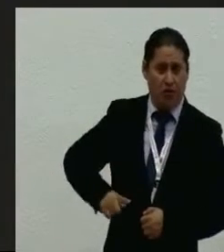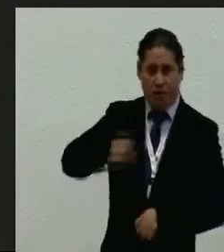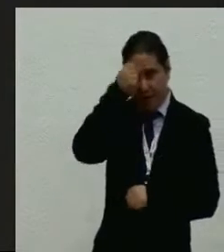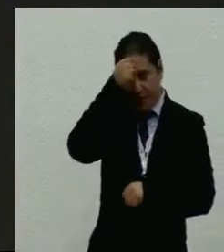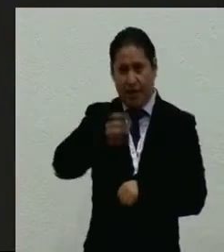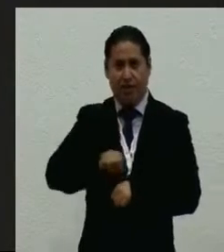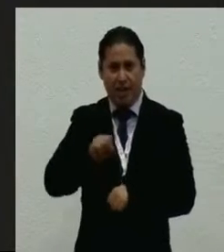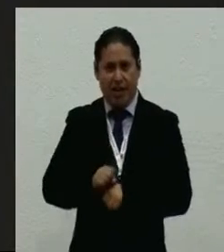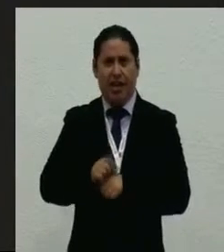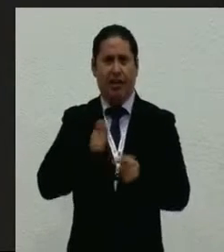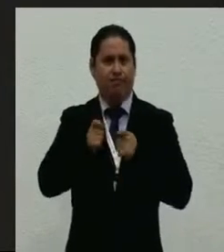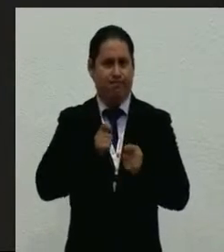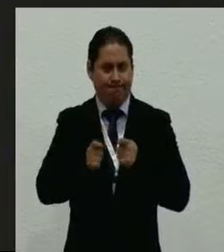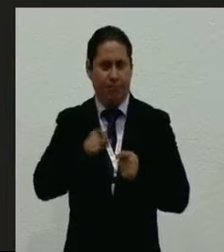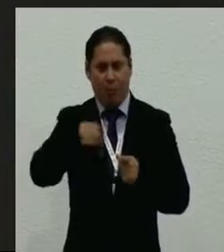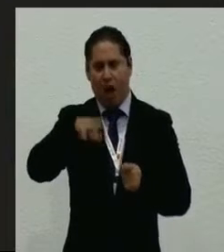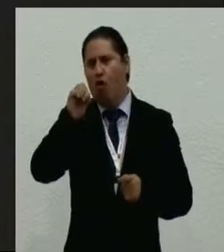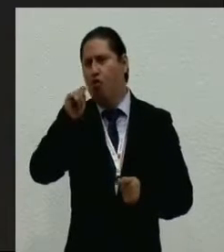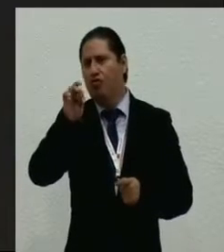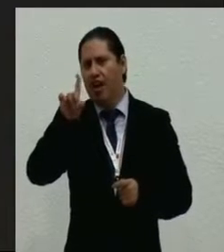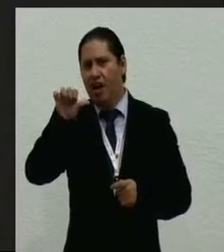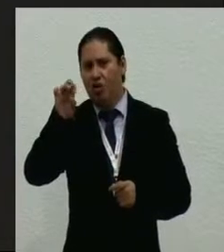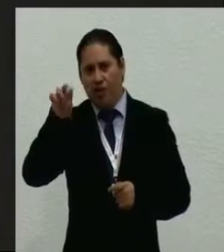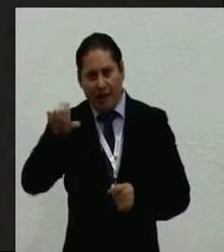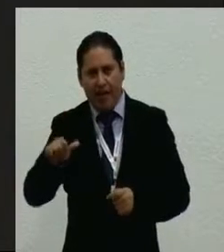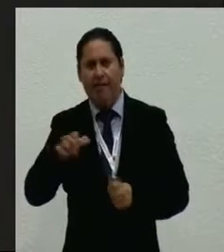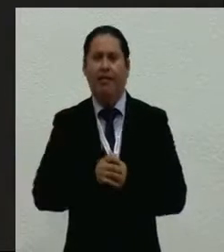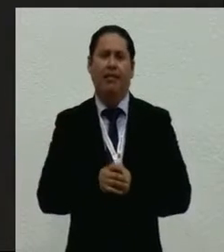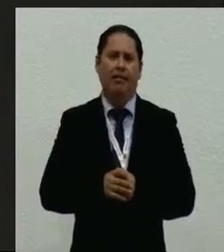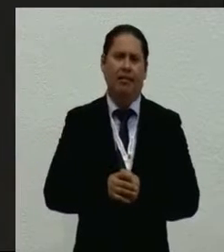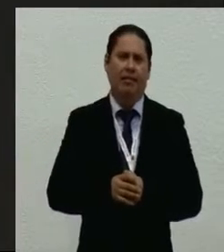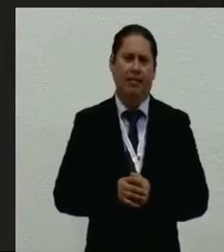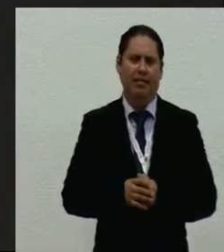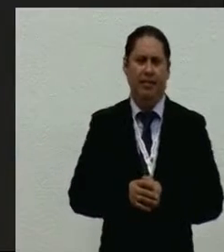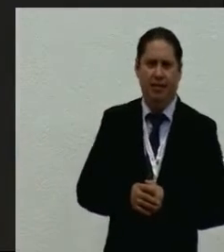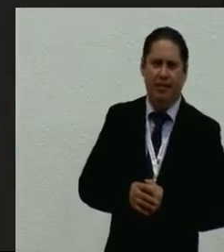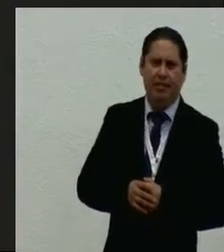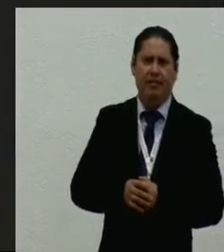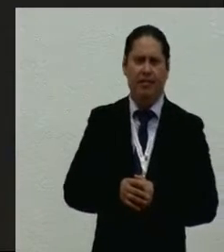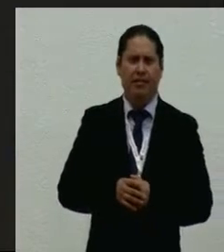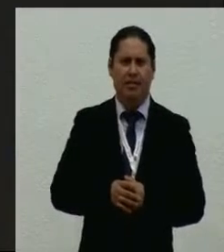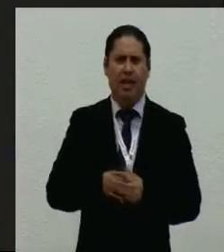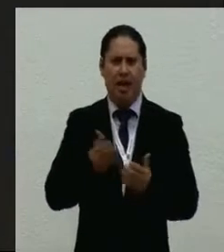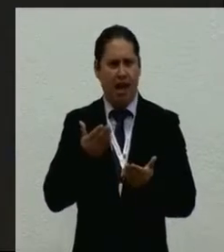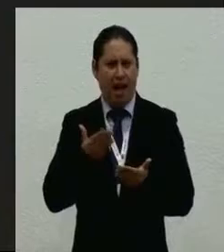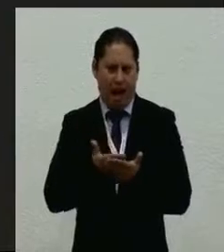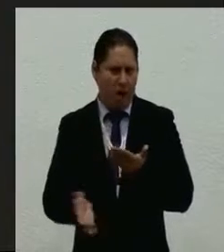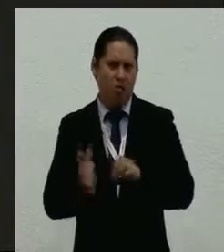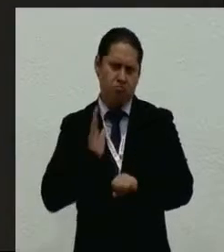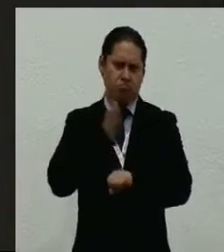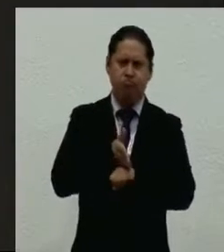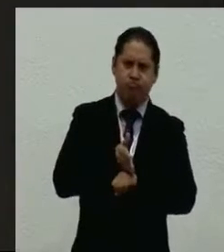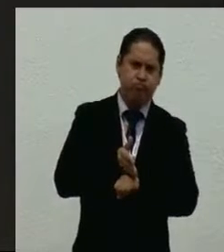de la Contraloría, como se le ha llamado, se le ha cambiado diversos nombres, ha sido más penado, ha